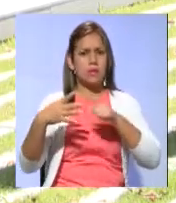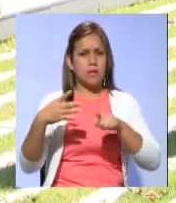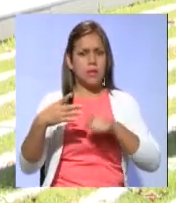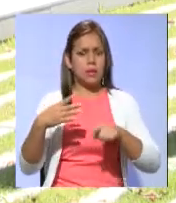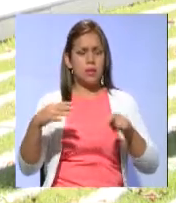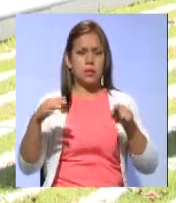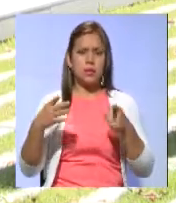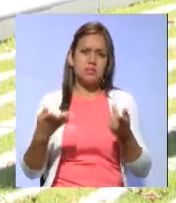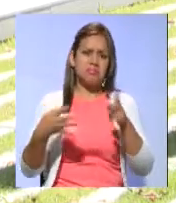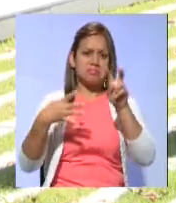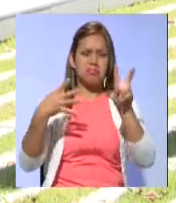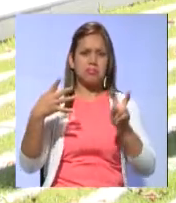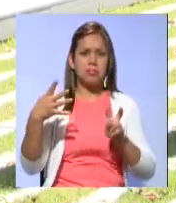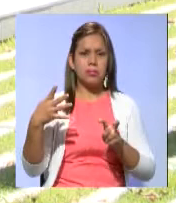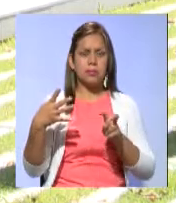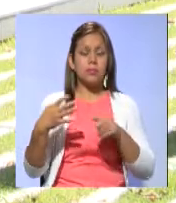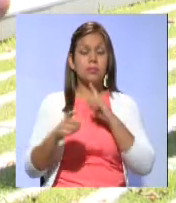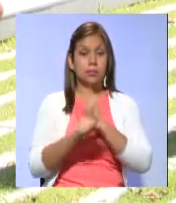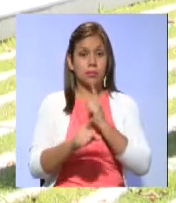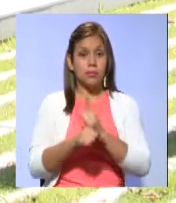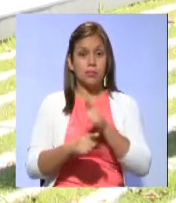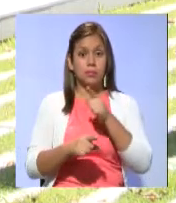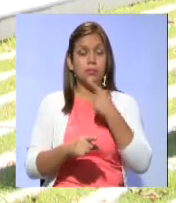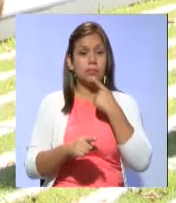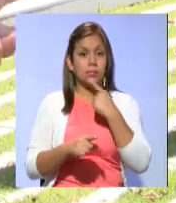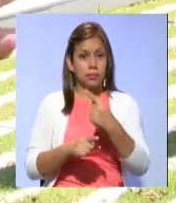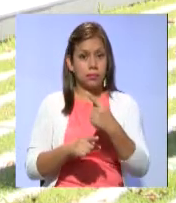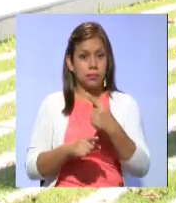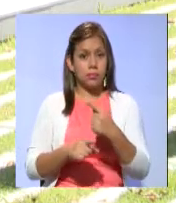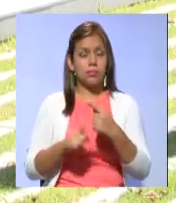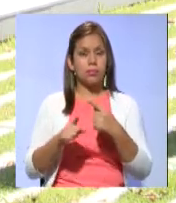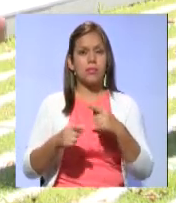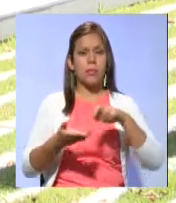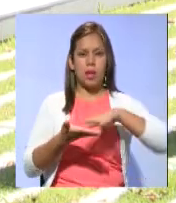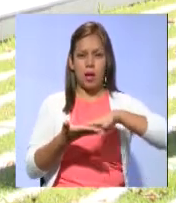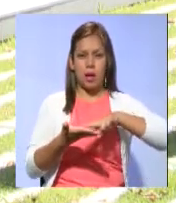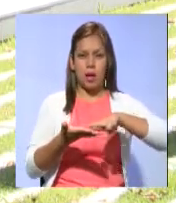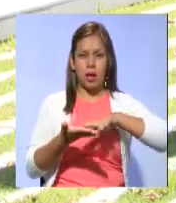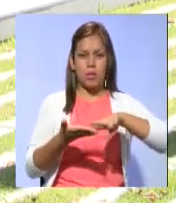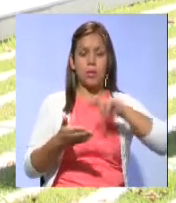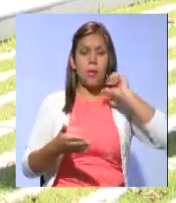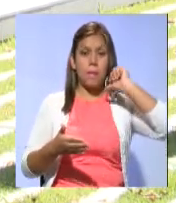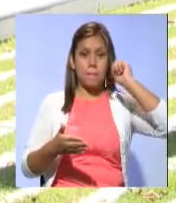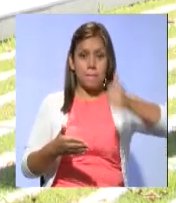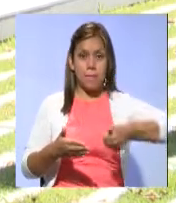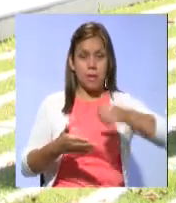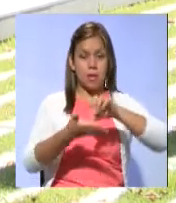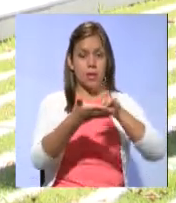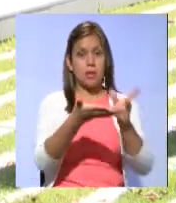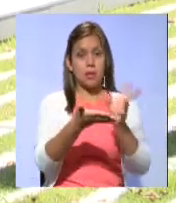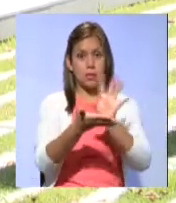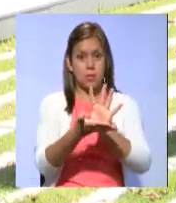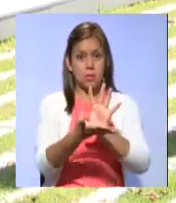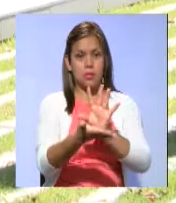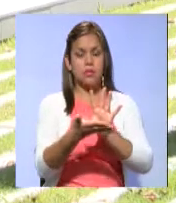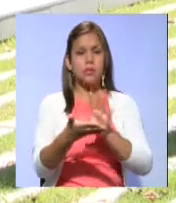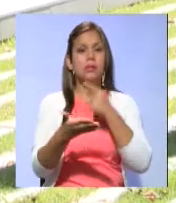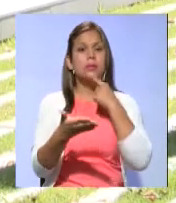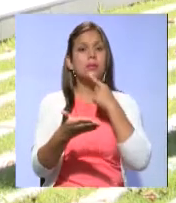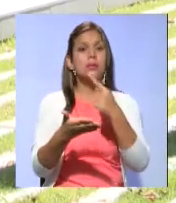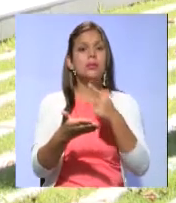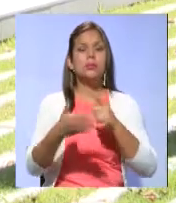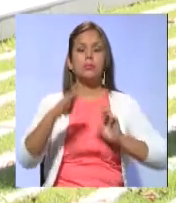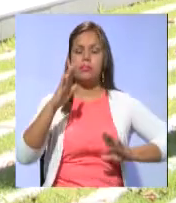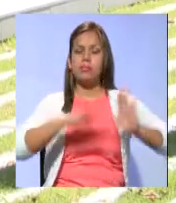diferentes ámbitos. Asimismo, precisó que durante la sesión de pleno que efectuará mañana la Asamblea Nacional, presentará una